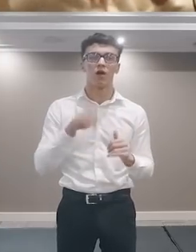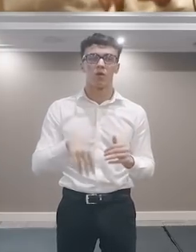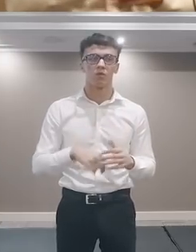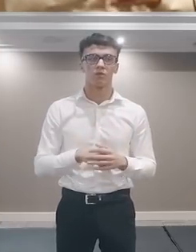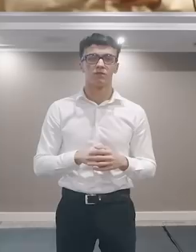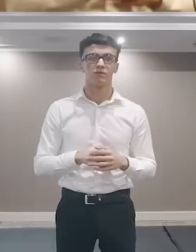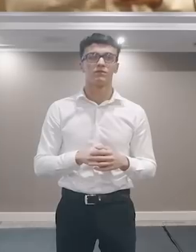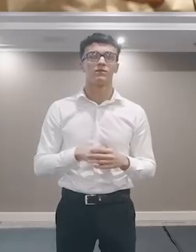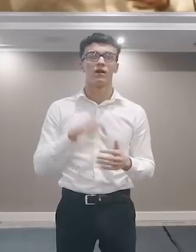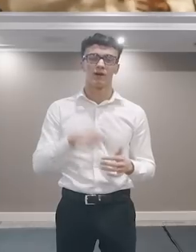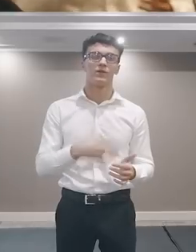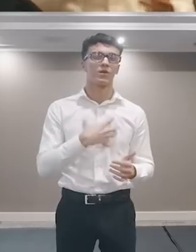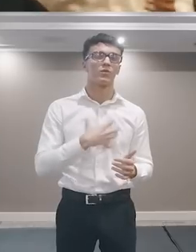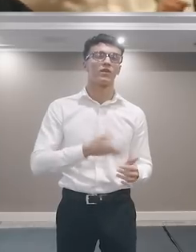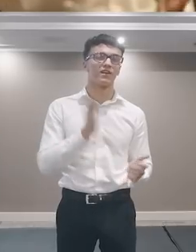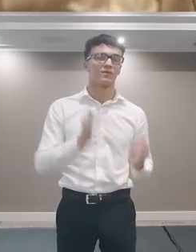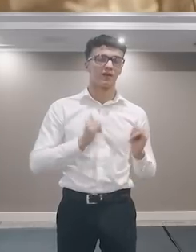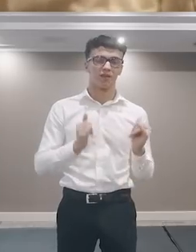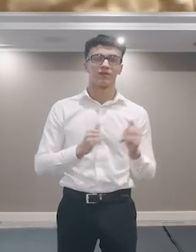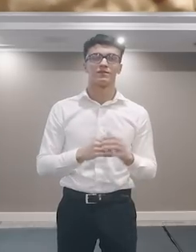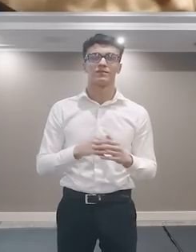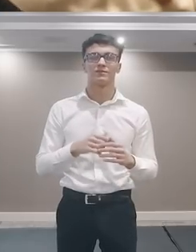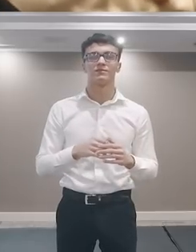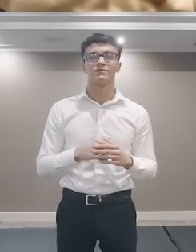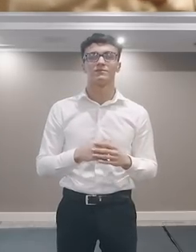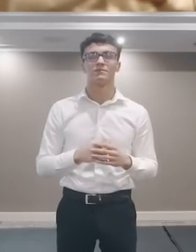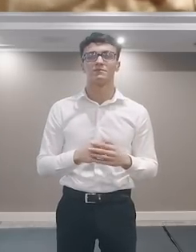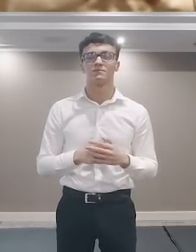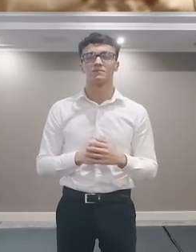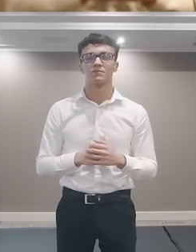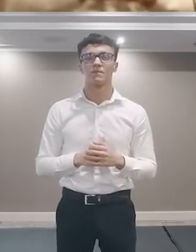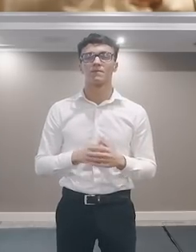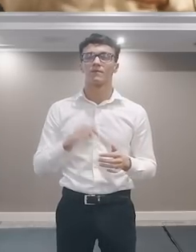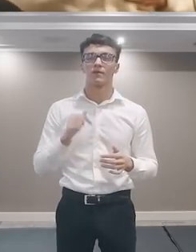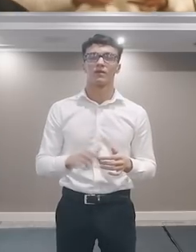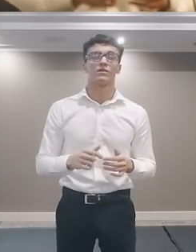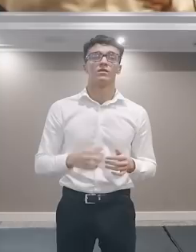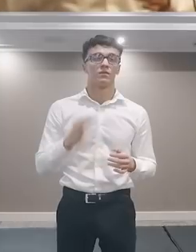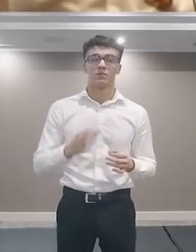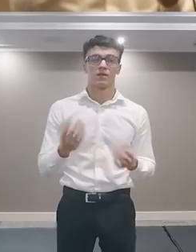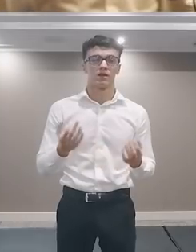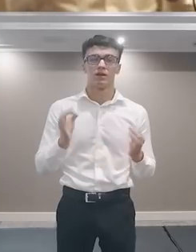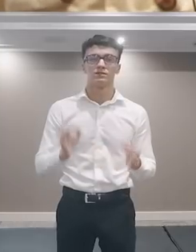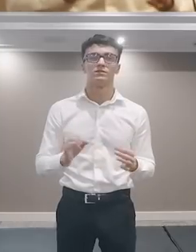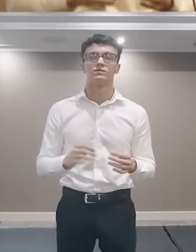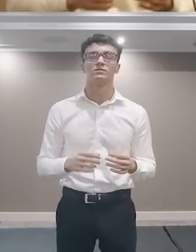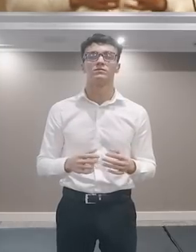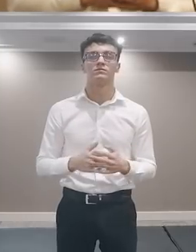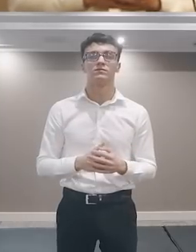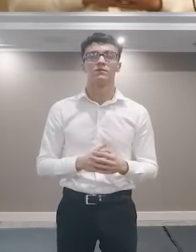ahora te vas a poder ir de vacaciones no es la realidad la triste realidad también nosotros trabajamos a nivel